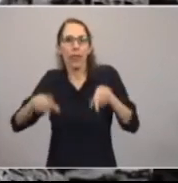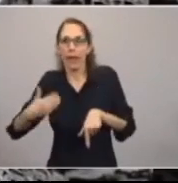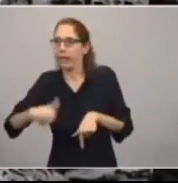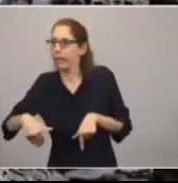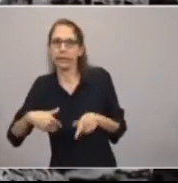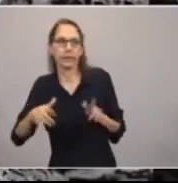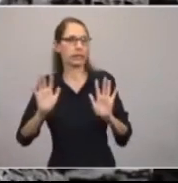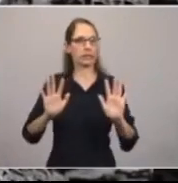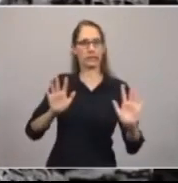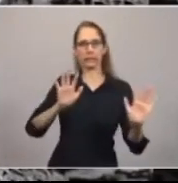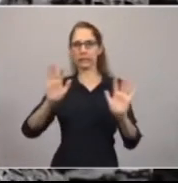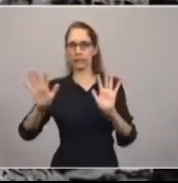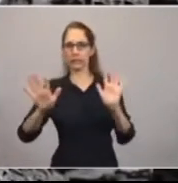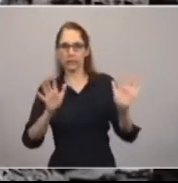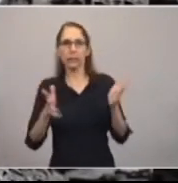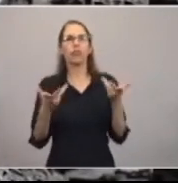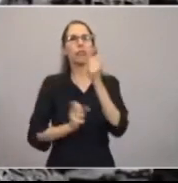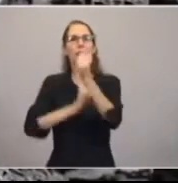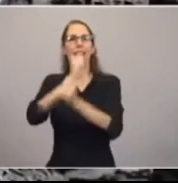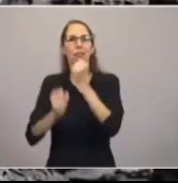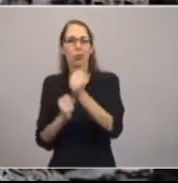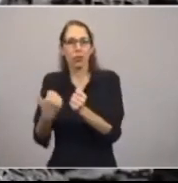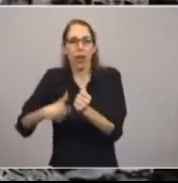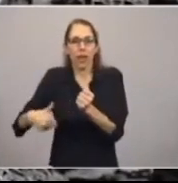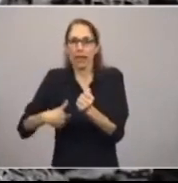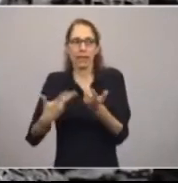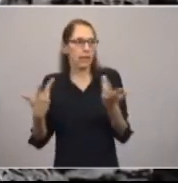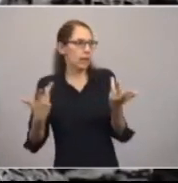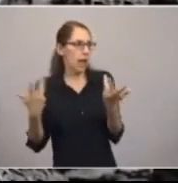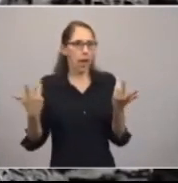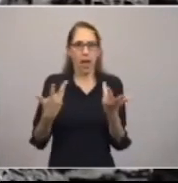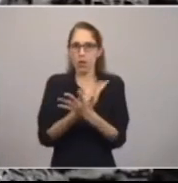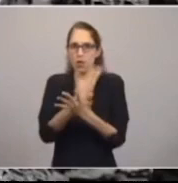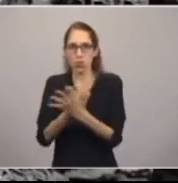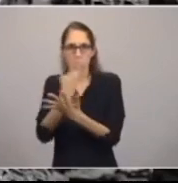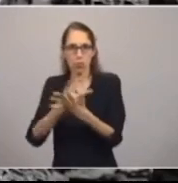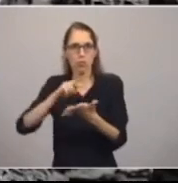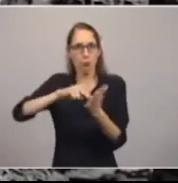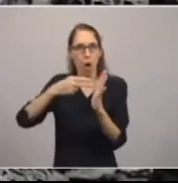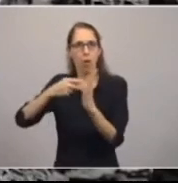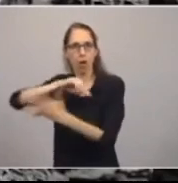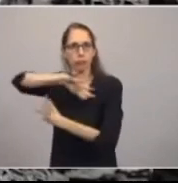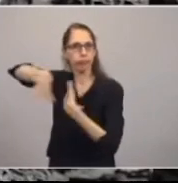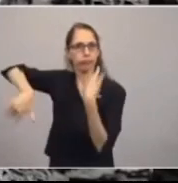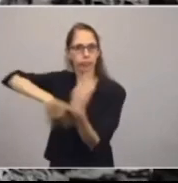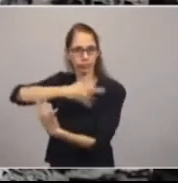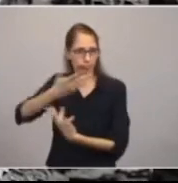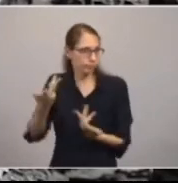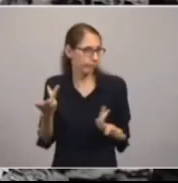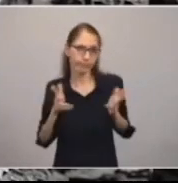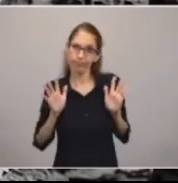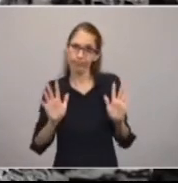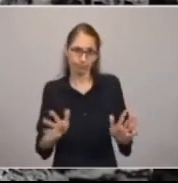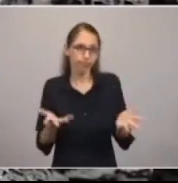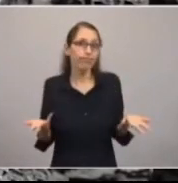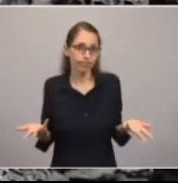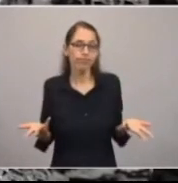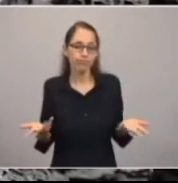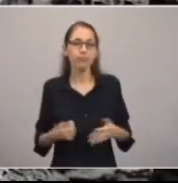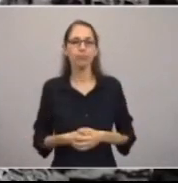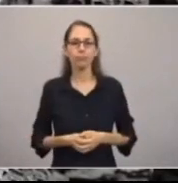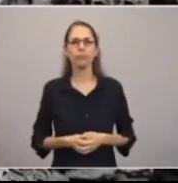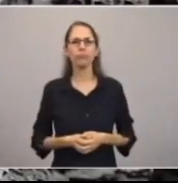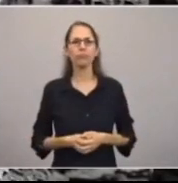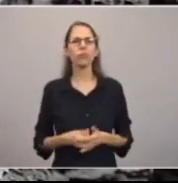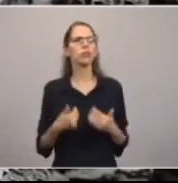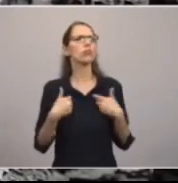consumo interno, y entonces la industria nacional empieza a sufrir, evidentemente, empieza